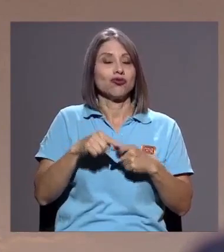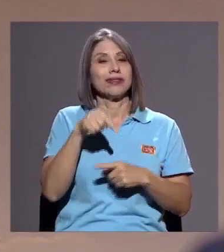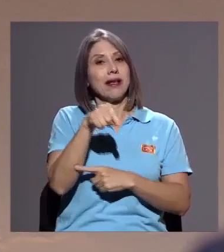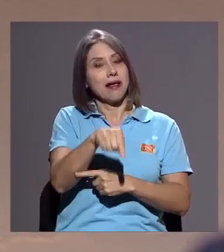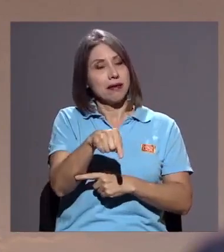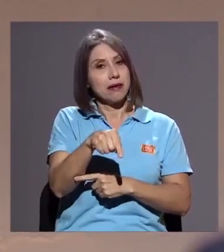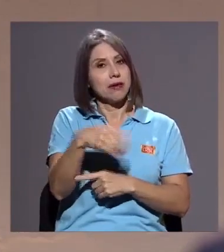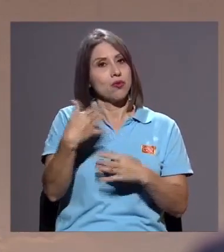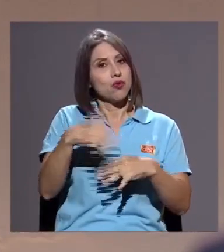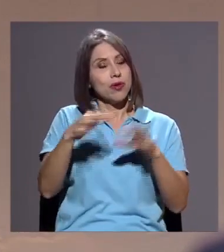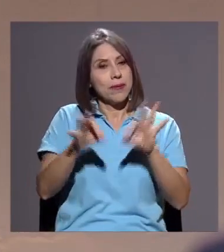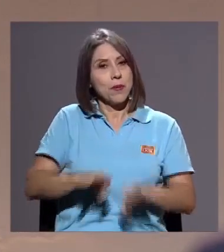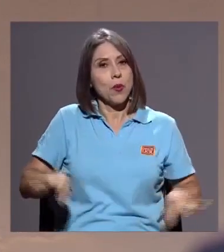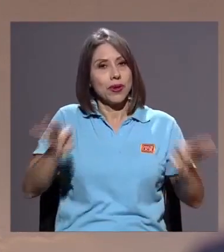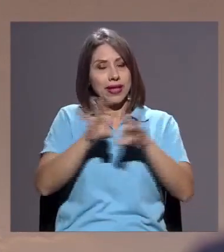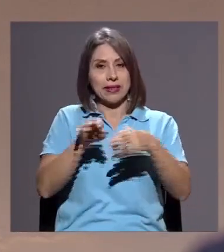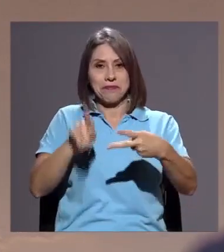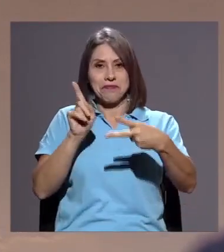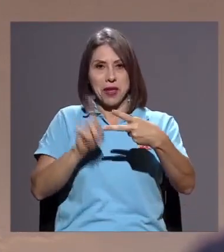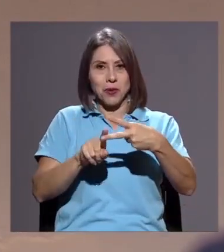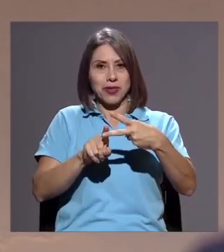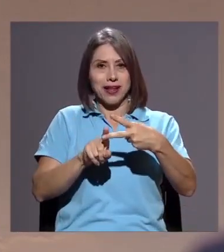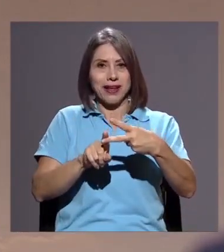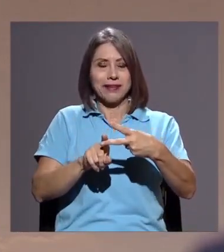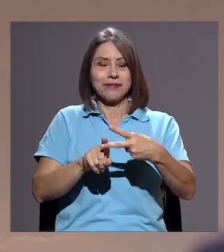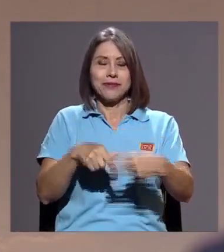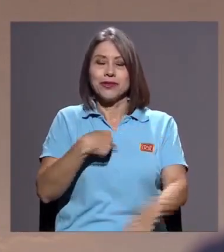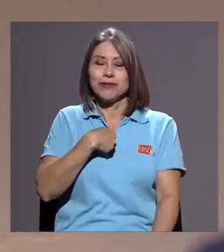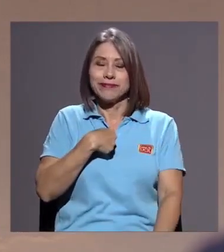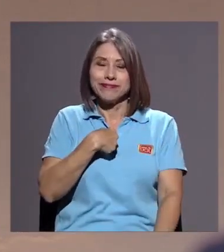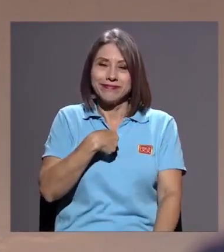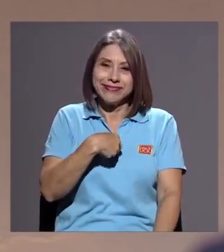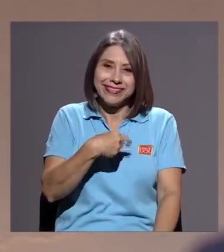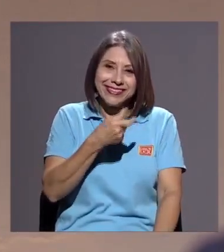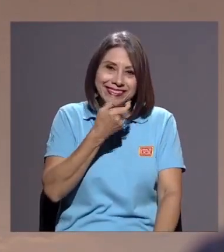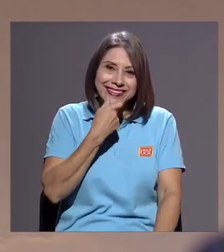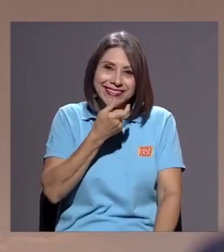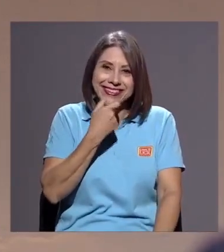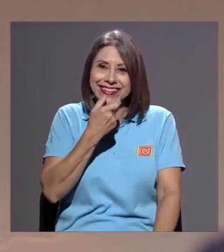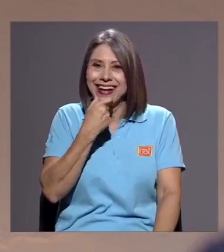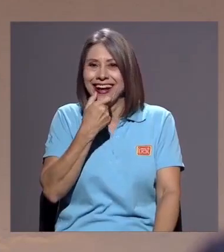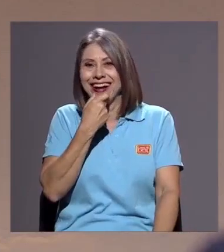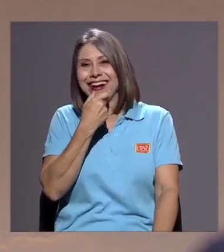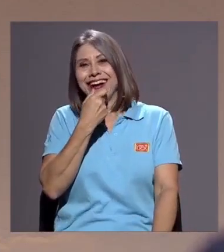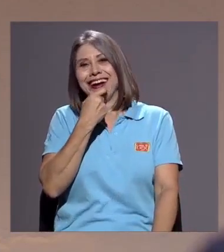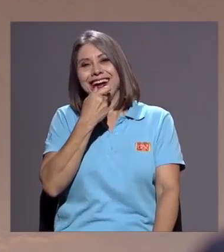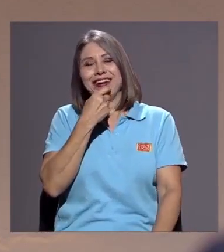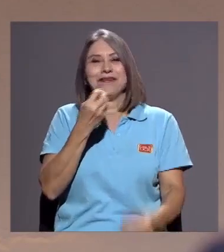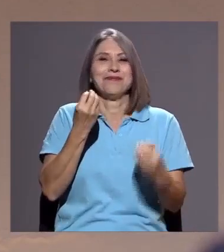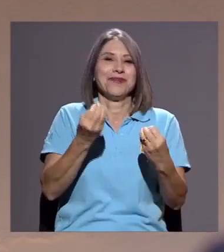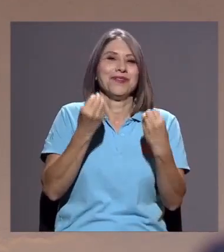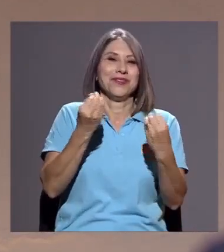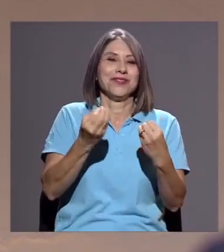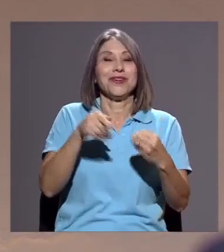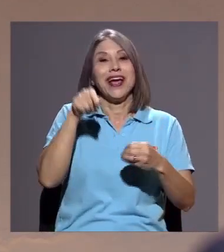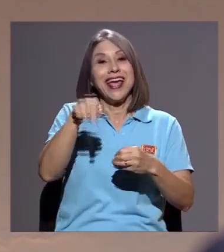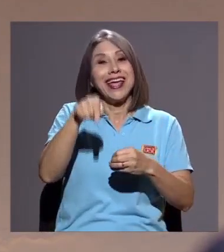un aspecto importante. Y la otra es cómo me reí en ese arriba de